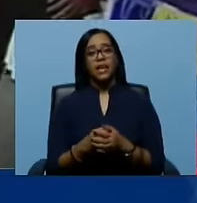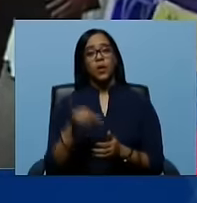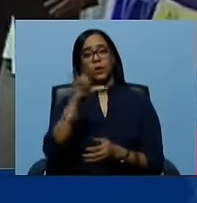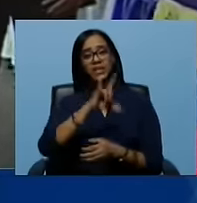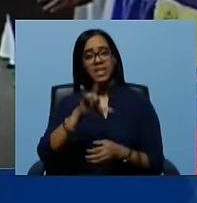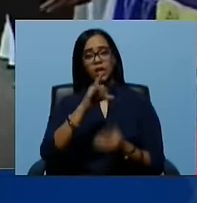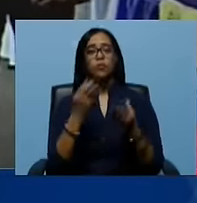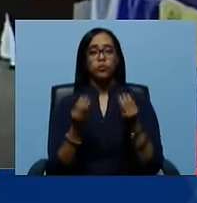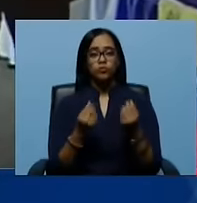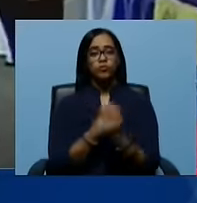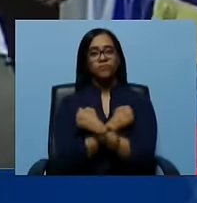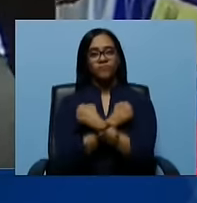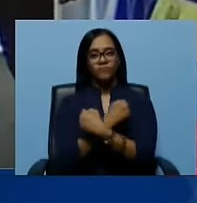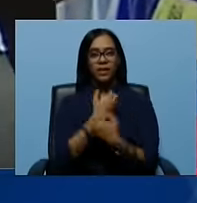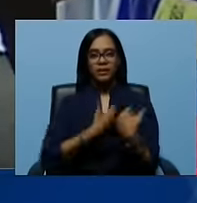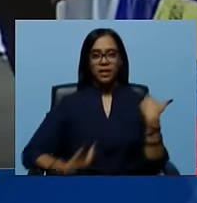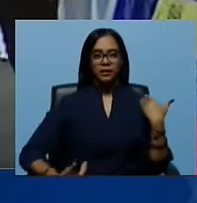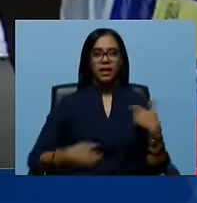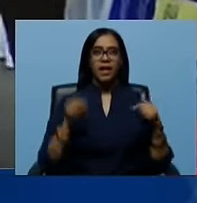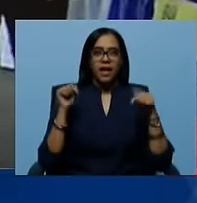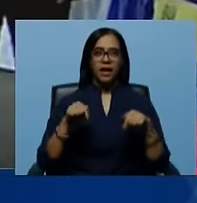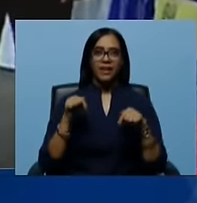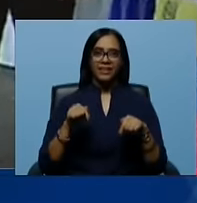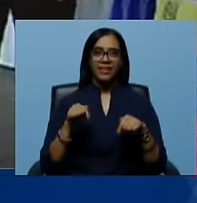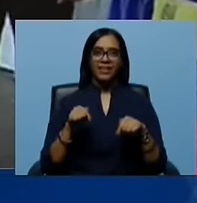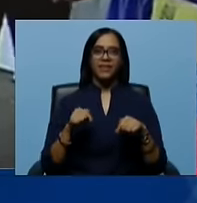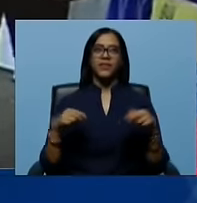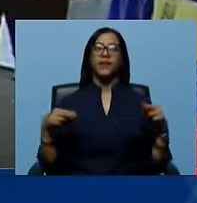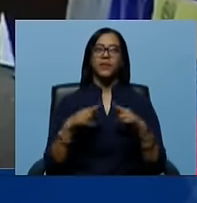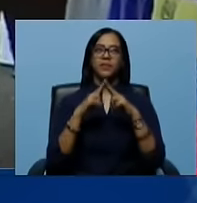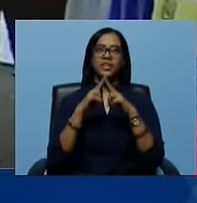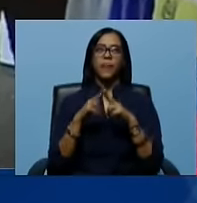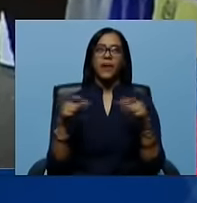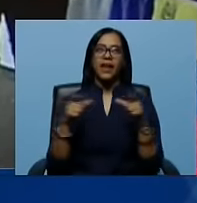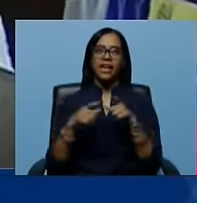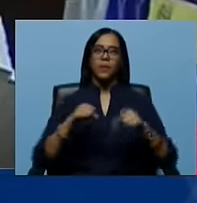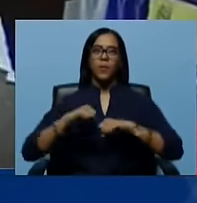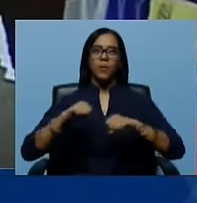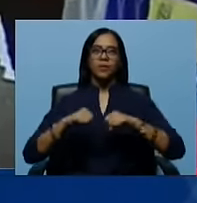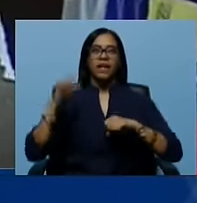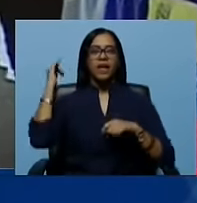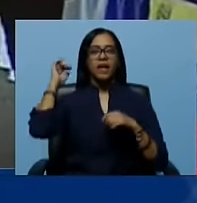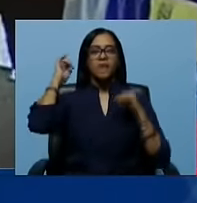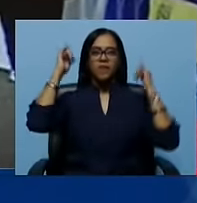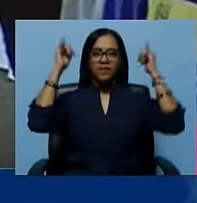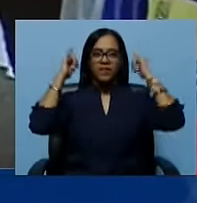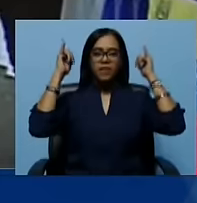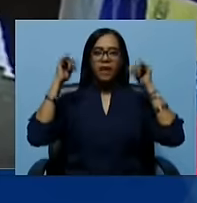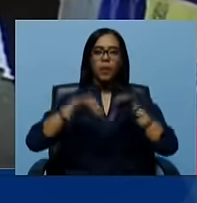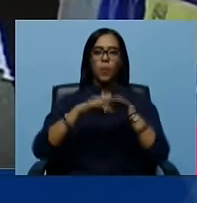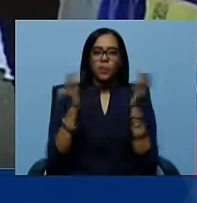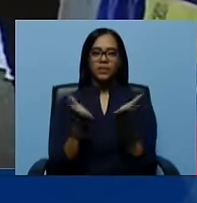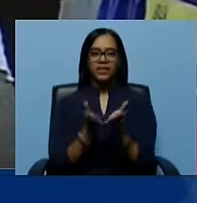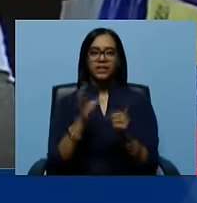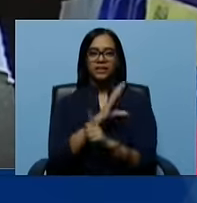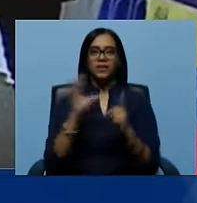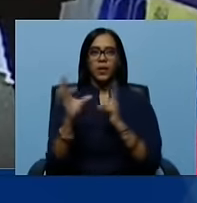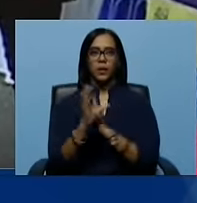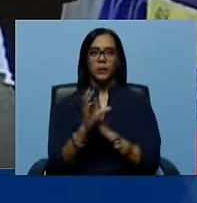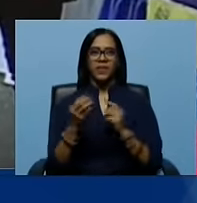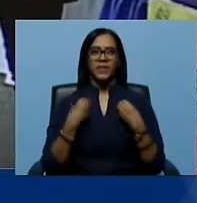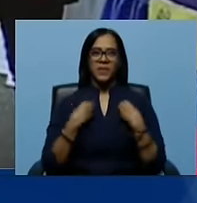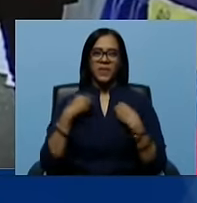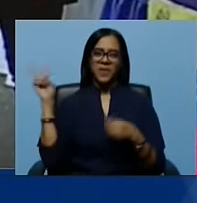quiere mucho, presidente. Aquí nos encontramos con el equipo promotor de este Festival Mundial de la Cultura.